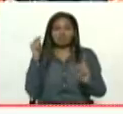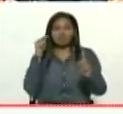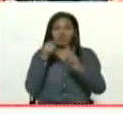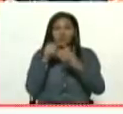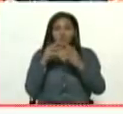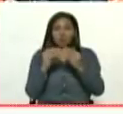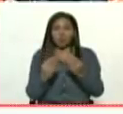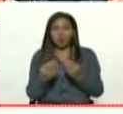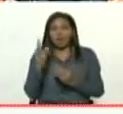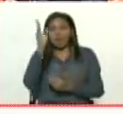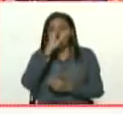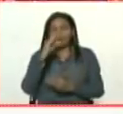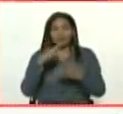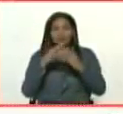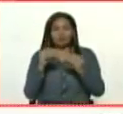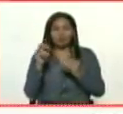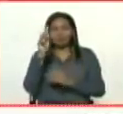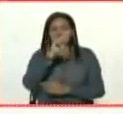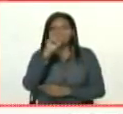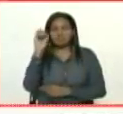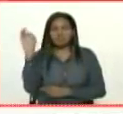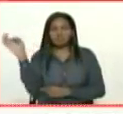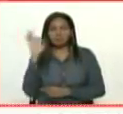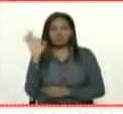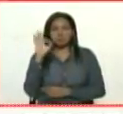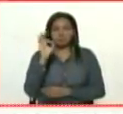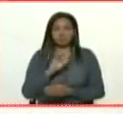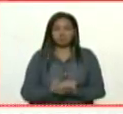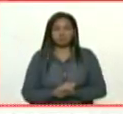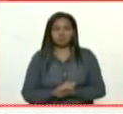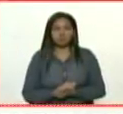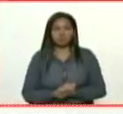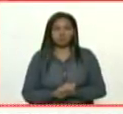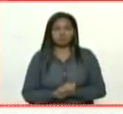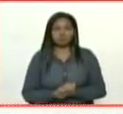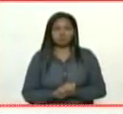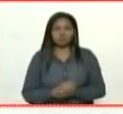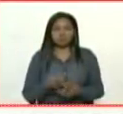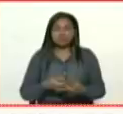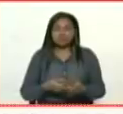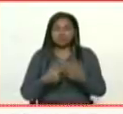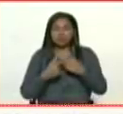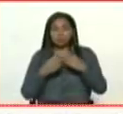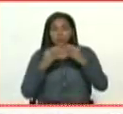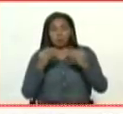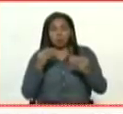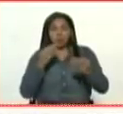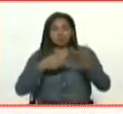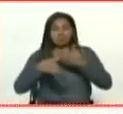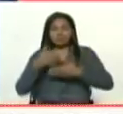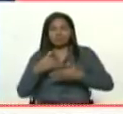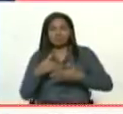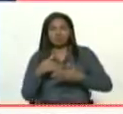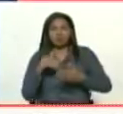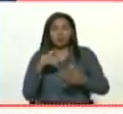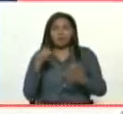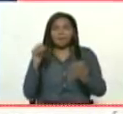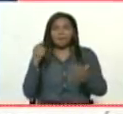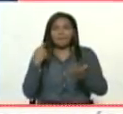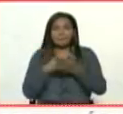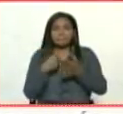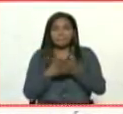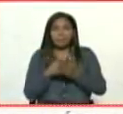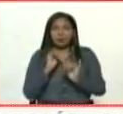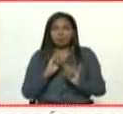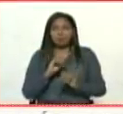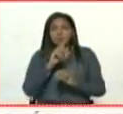la bancarización del 100% y la prestación de servicios de pago electrónico, biopago, también